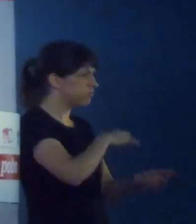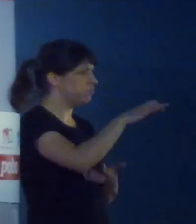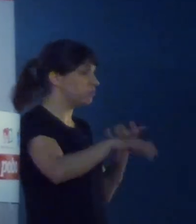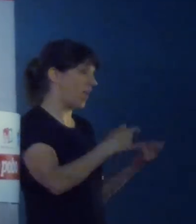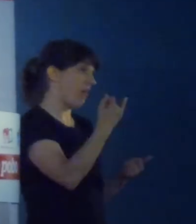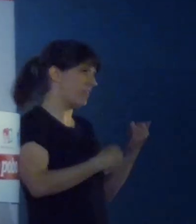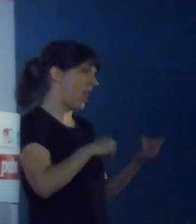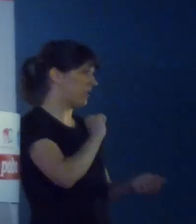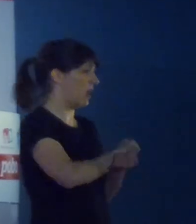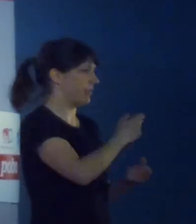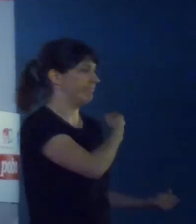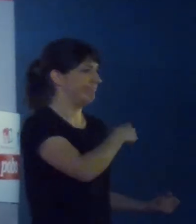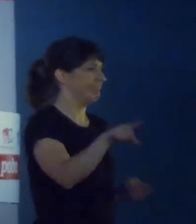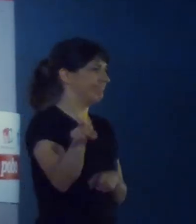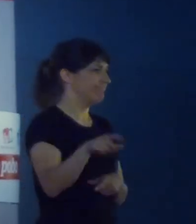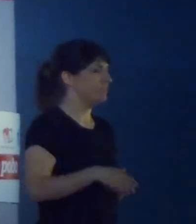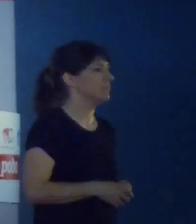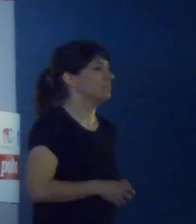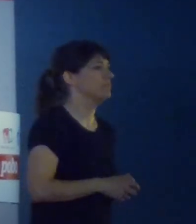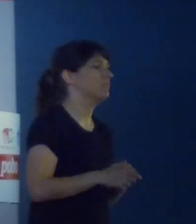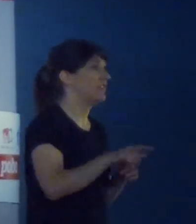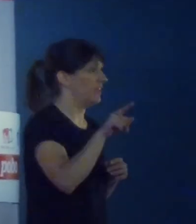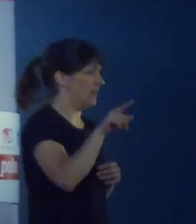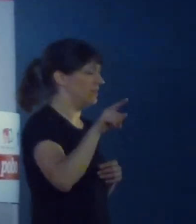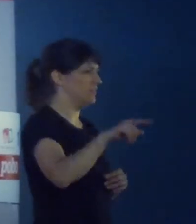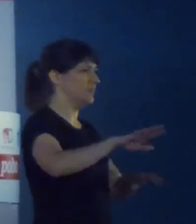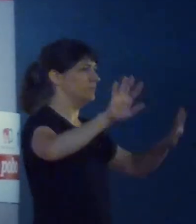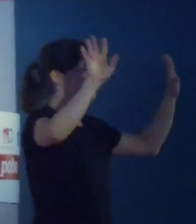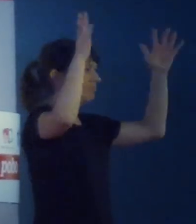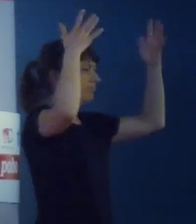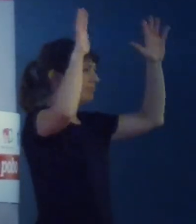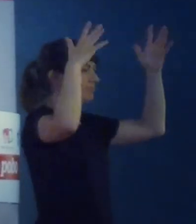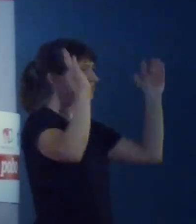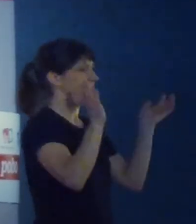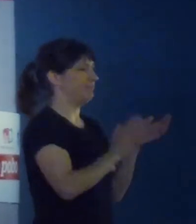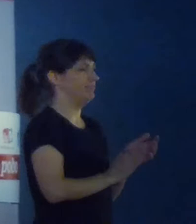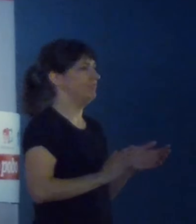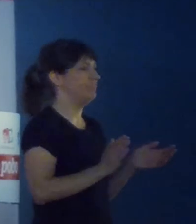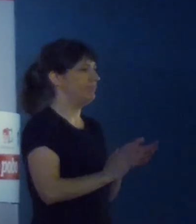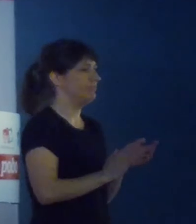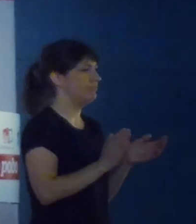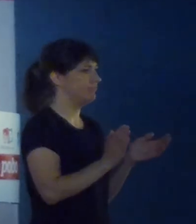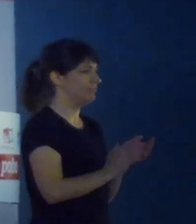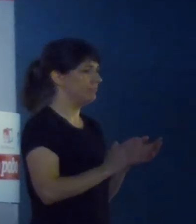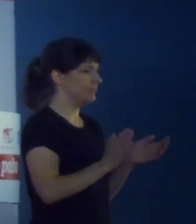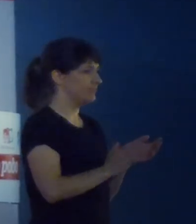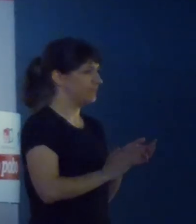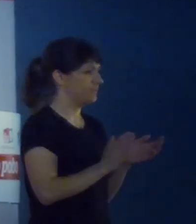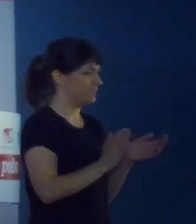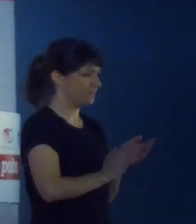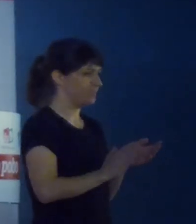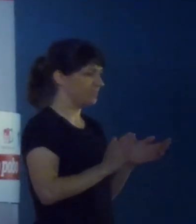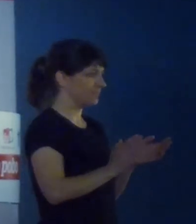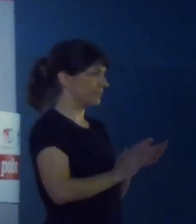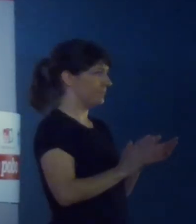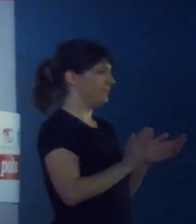no trullo. Eso que é, sabedo moi ben, é o equivalente.